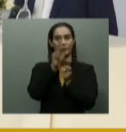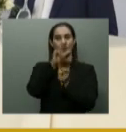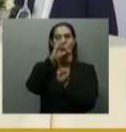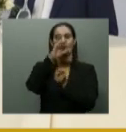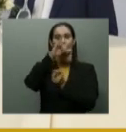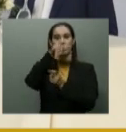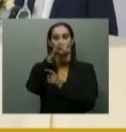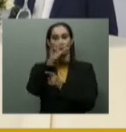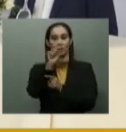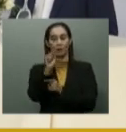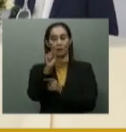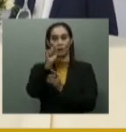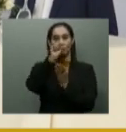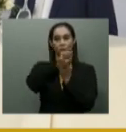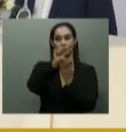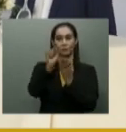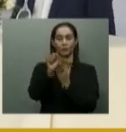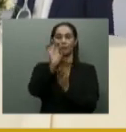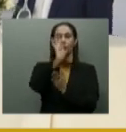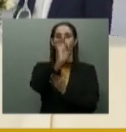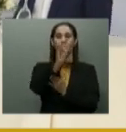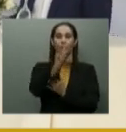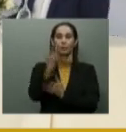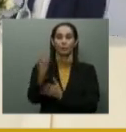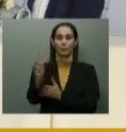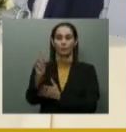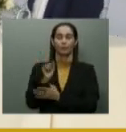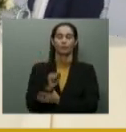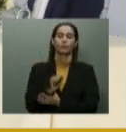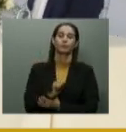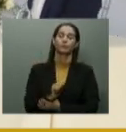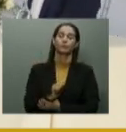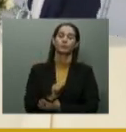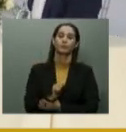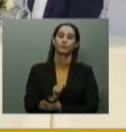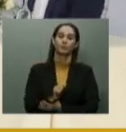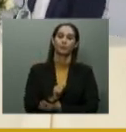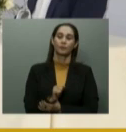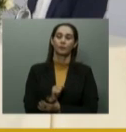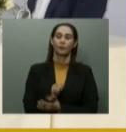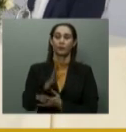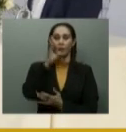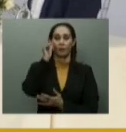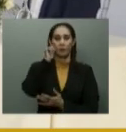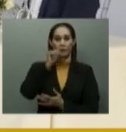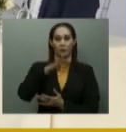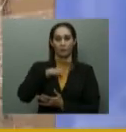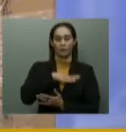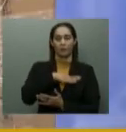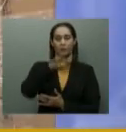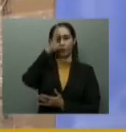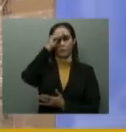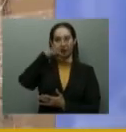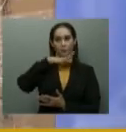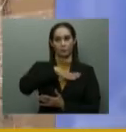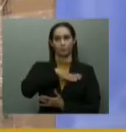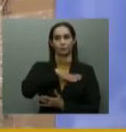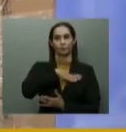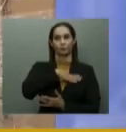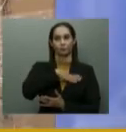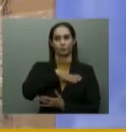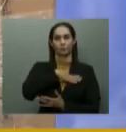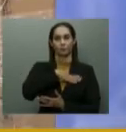draper su acción que debe de tener la experiencia de persuasión que debe tener el policía en la que ha faltado